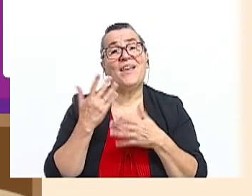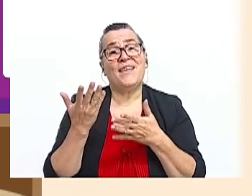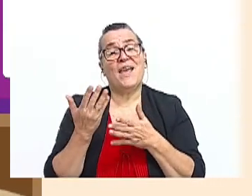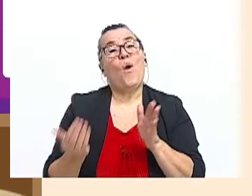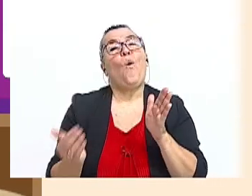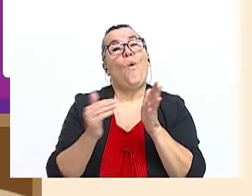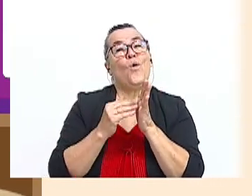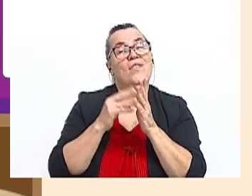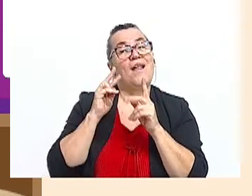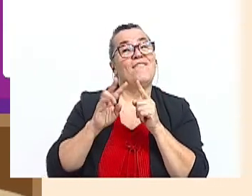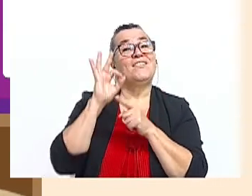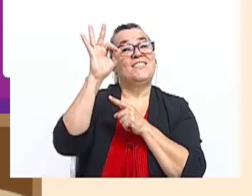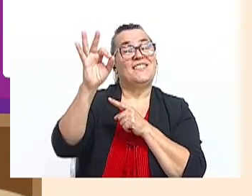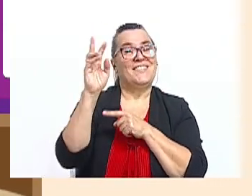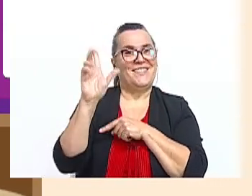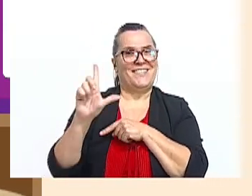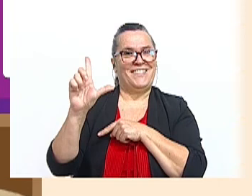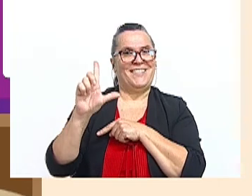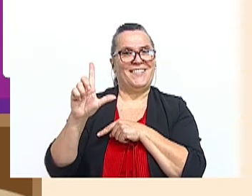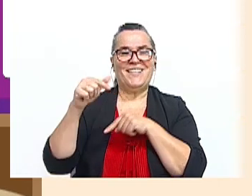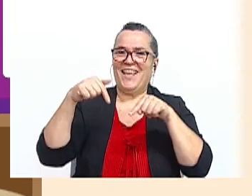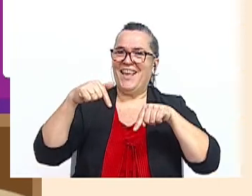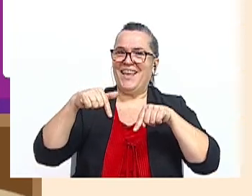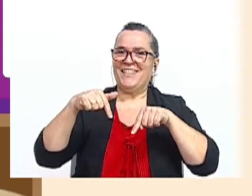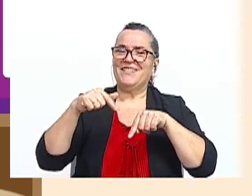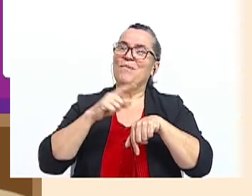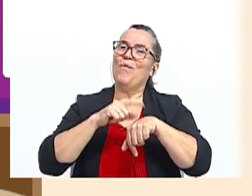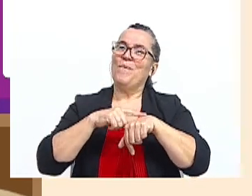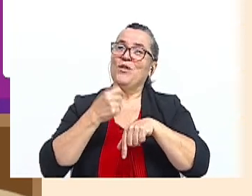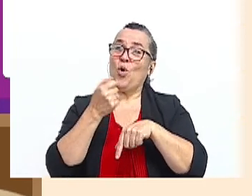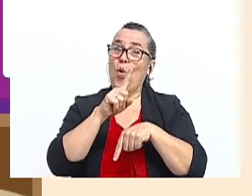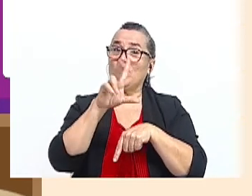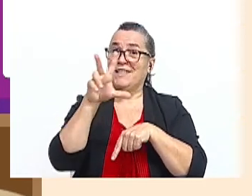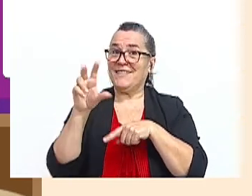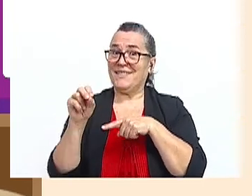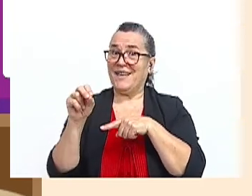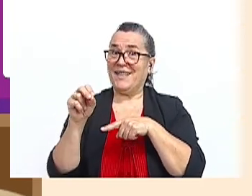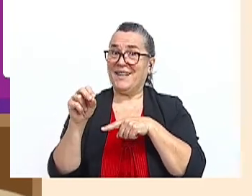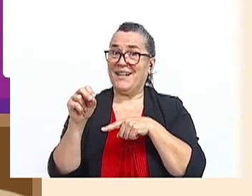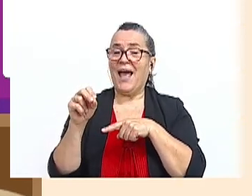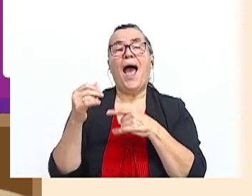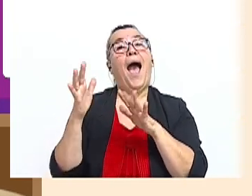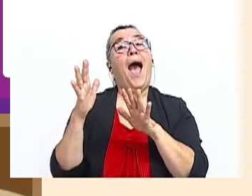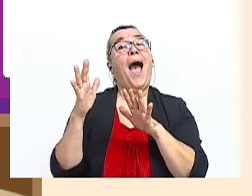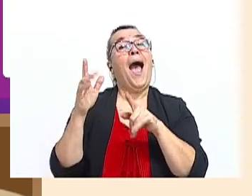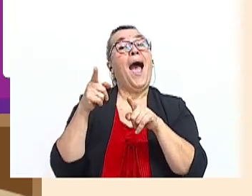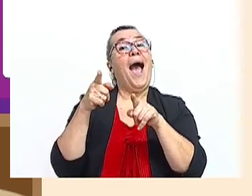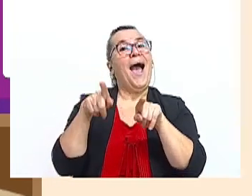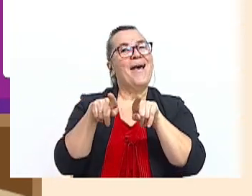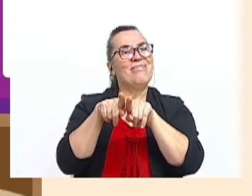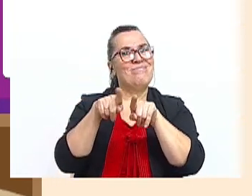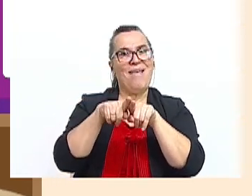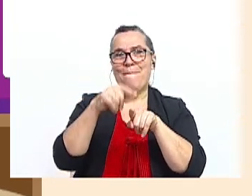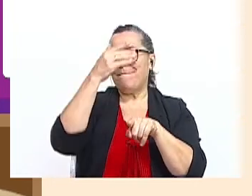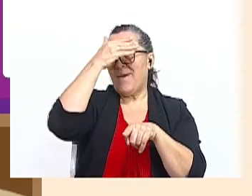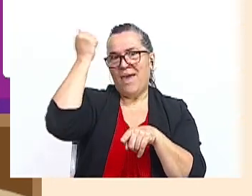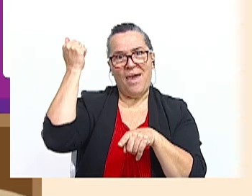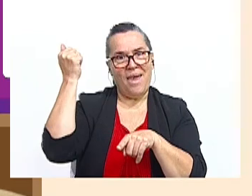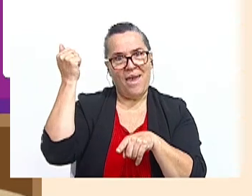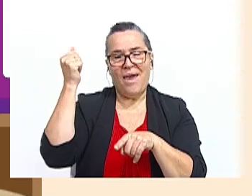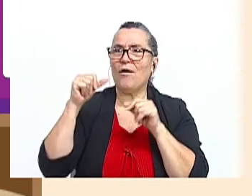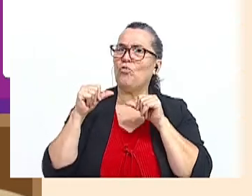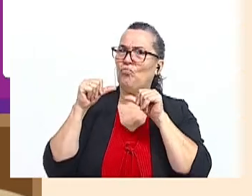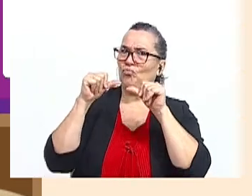volvamos a ver el próximo lunes en este momento a las 11:30 de la mañana. Y no olviden, seguimos